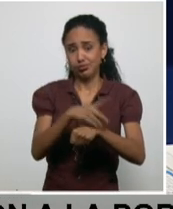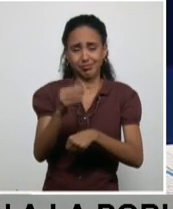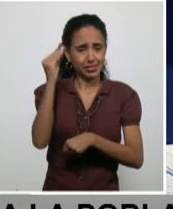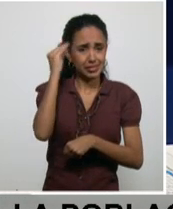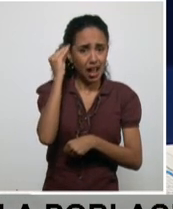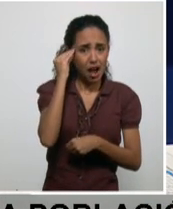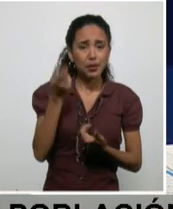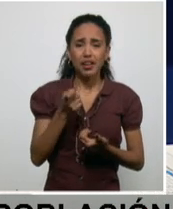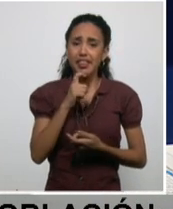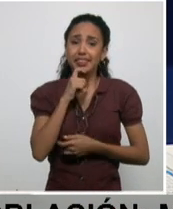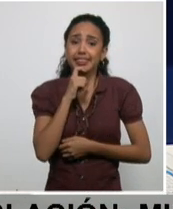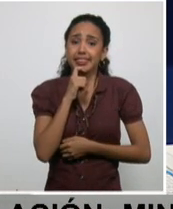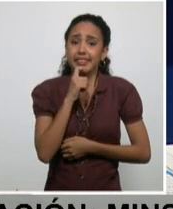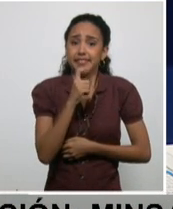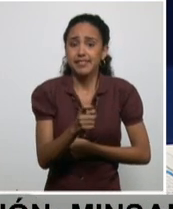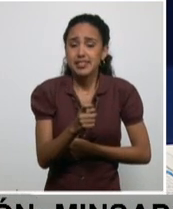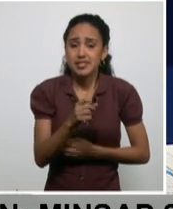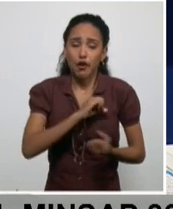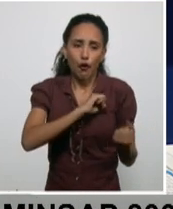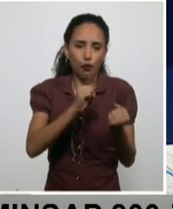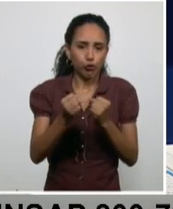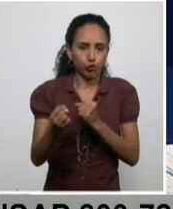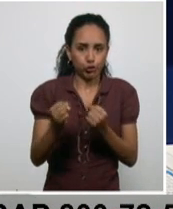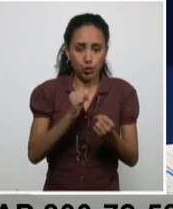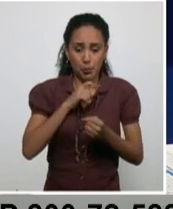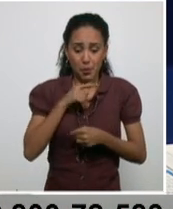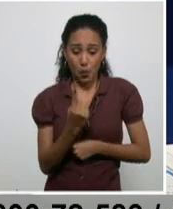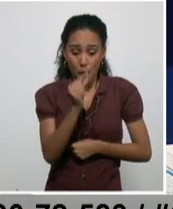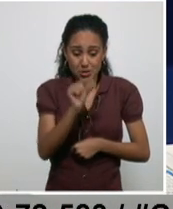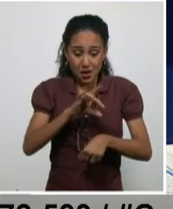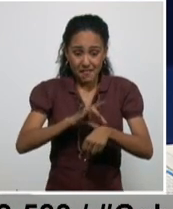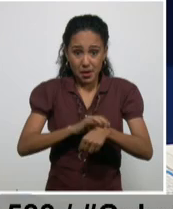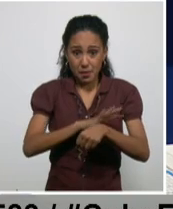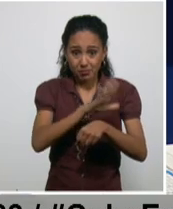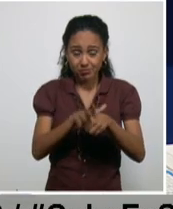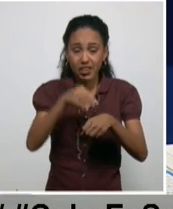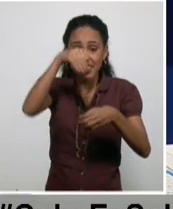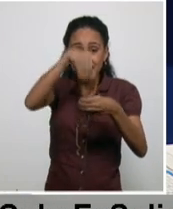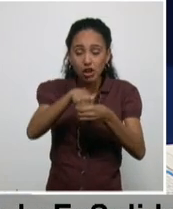son de difícil control una vez que se presentan